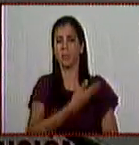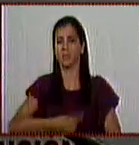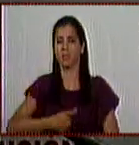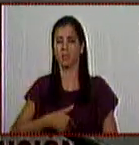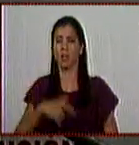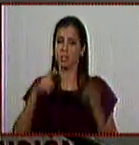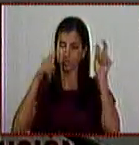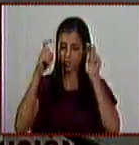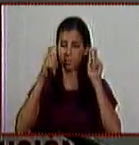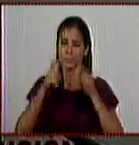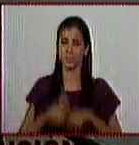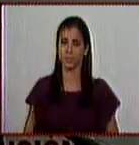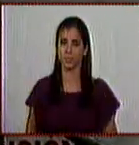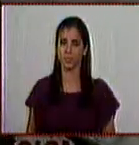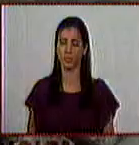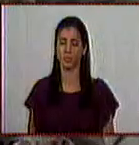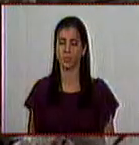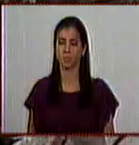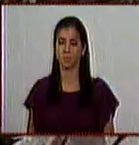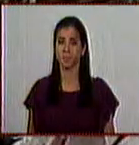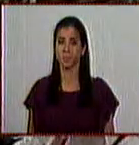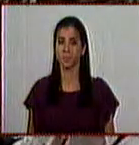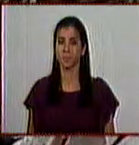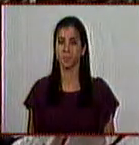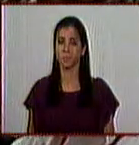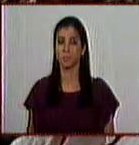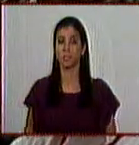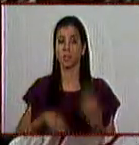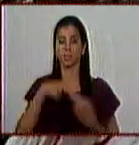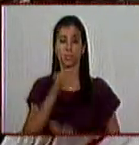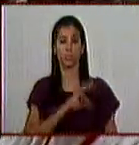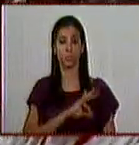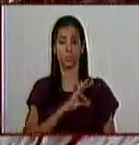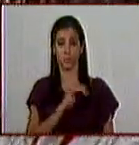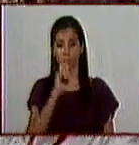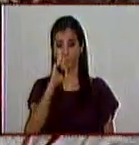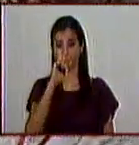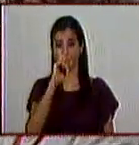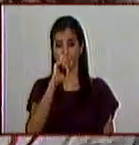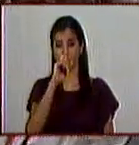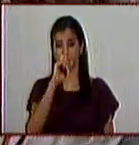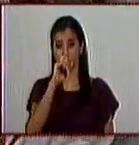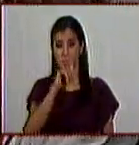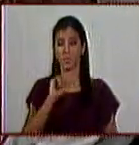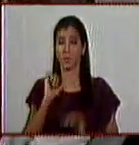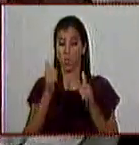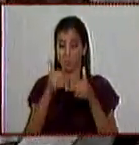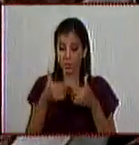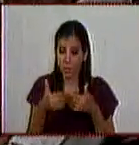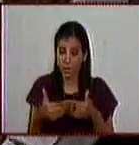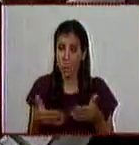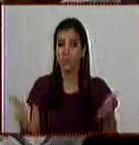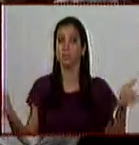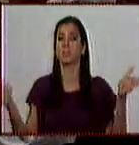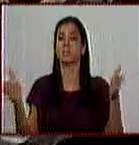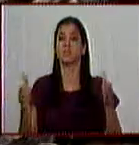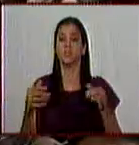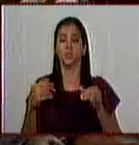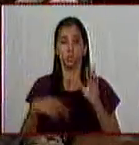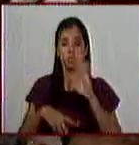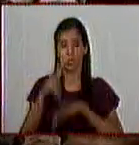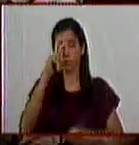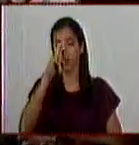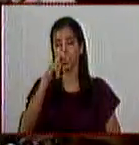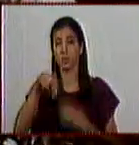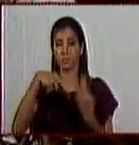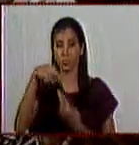comandante presidente ugo Chávez y la revolución social que ha comenzado a abrirse cauce a partir de los 12 años de la